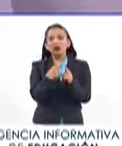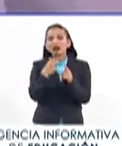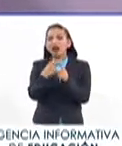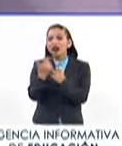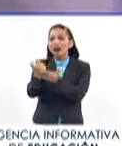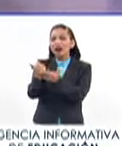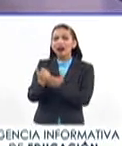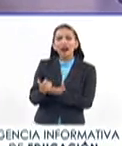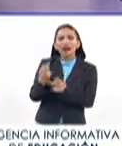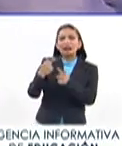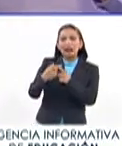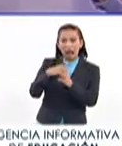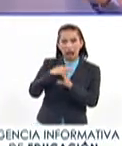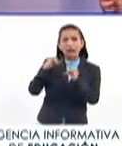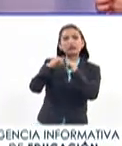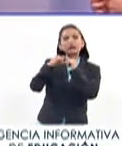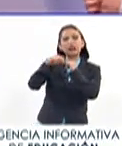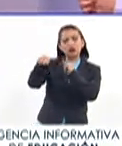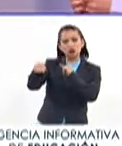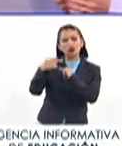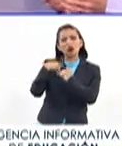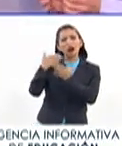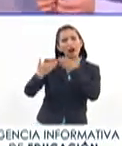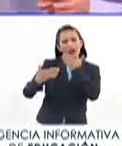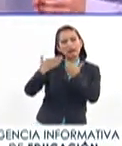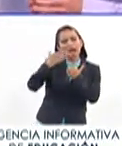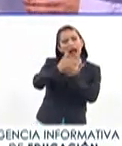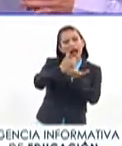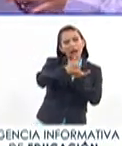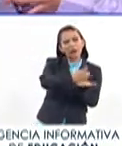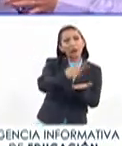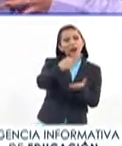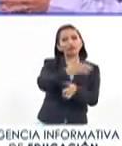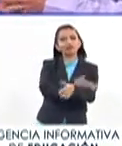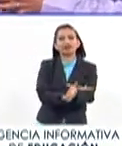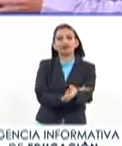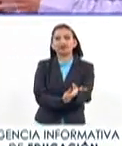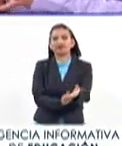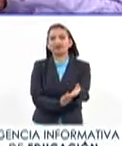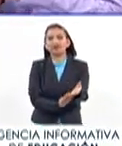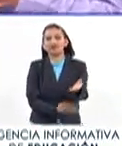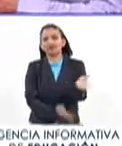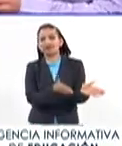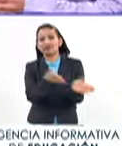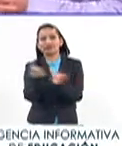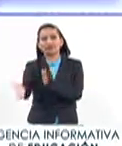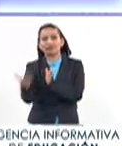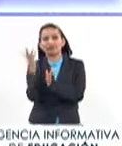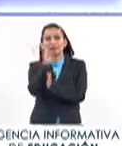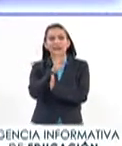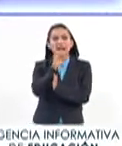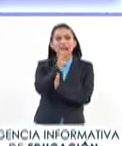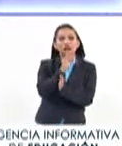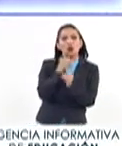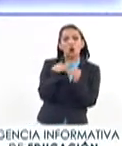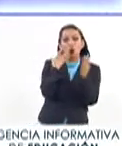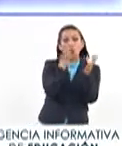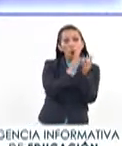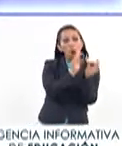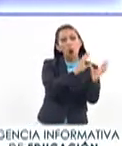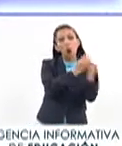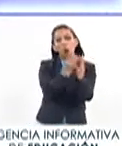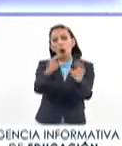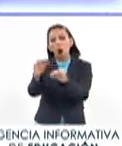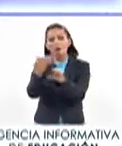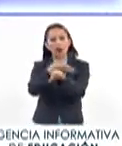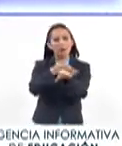actúe. Hay instituciones que lo llegan a hacer, pero ya por algún tema empírico, de experiencia, o que sí capacitan en